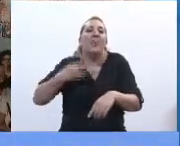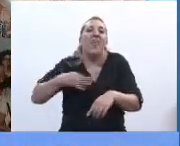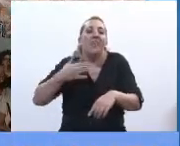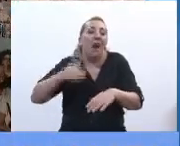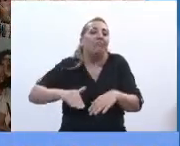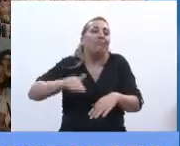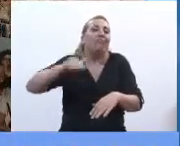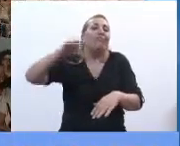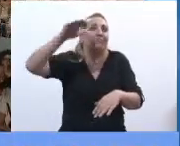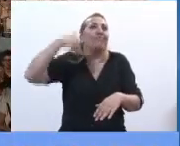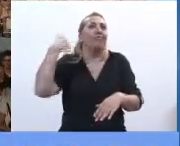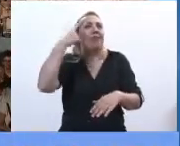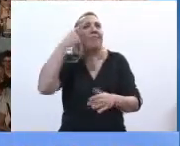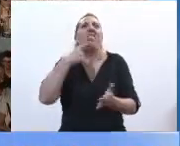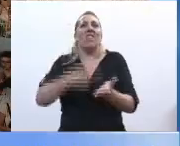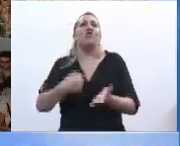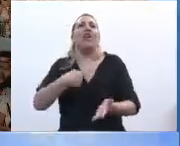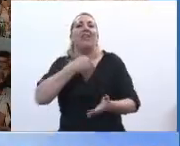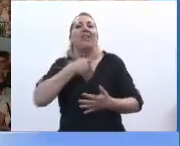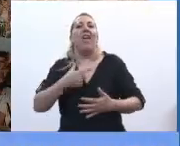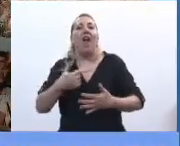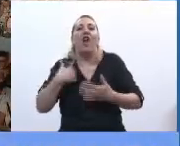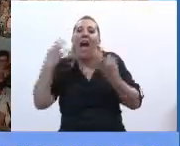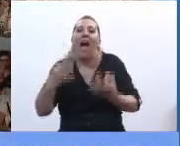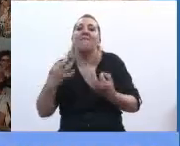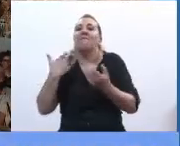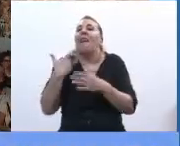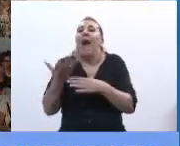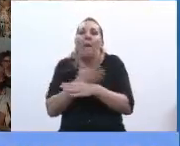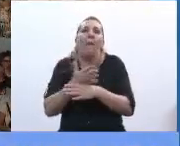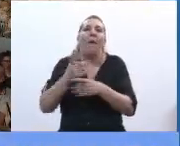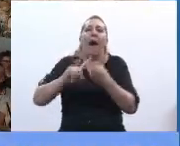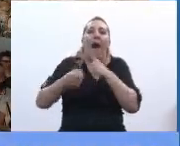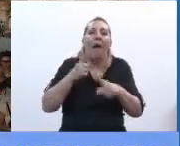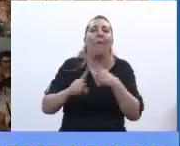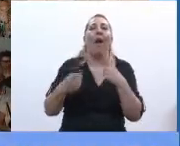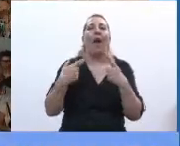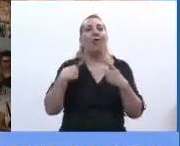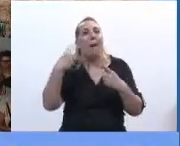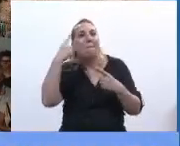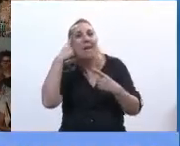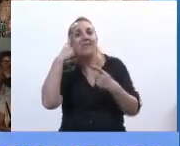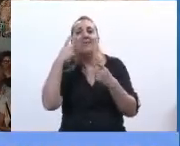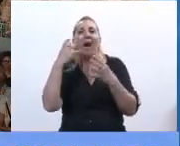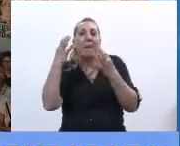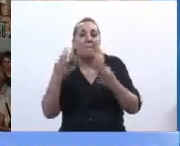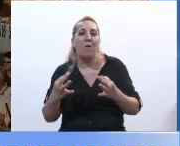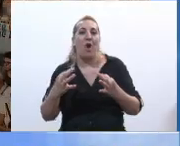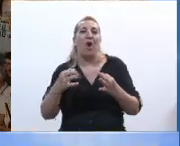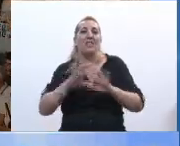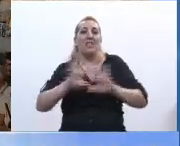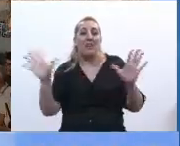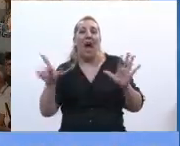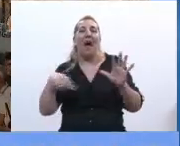un momento en el cual tomamos esa decisión la programamos la pensamos lo concebimos y en el momento en nuestras vidas en los